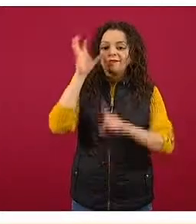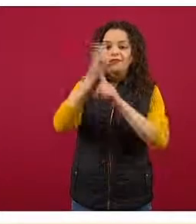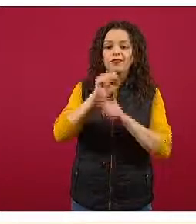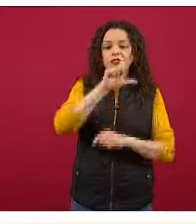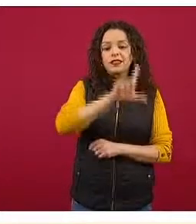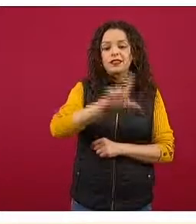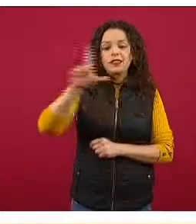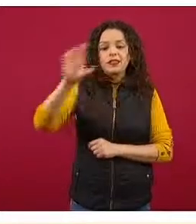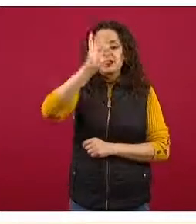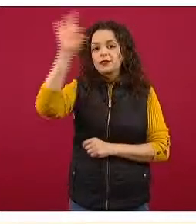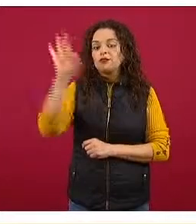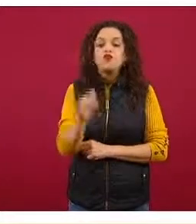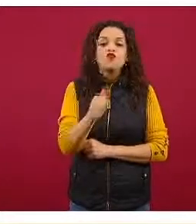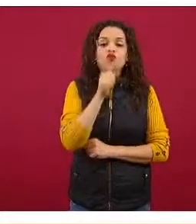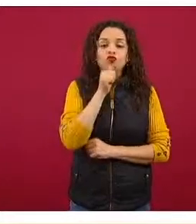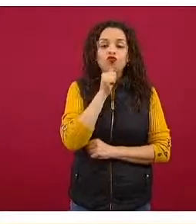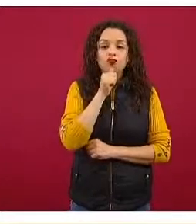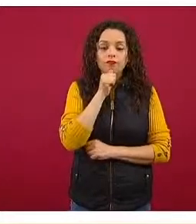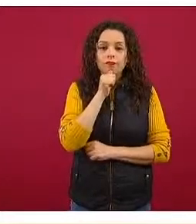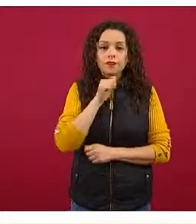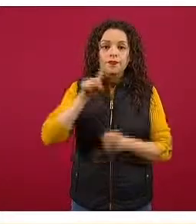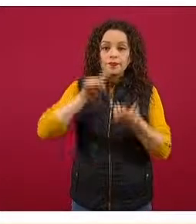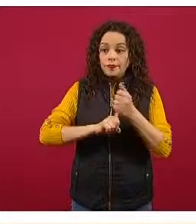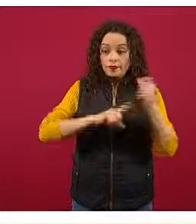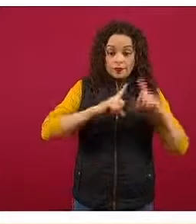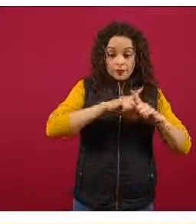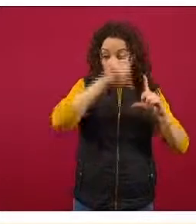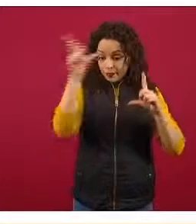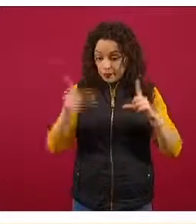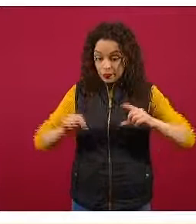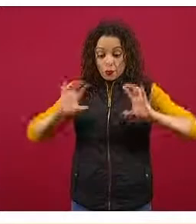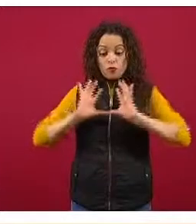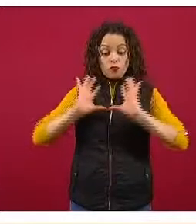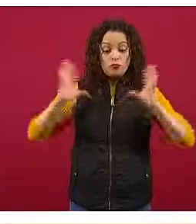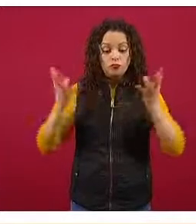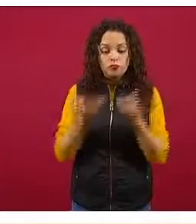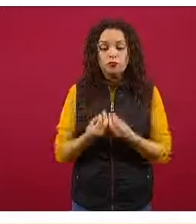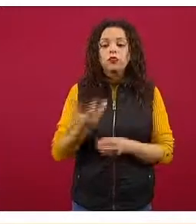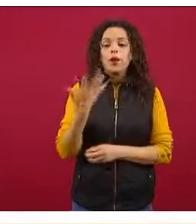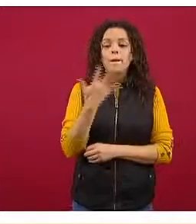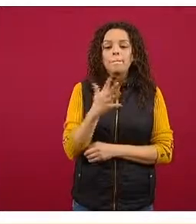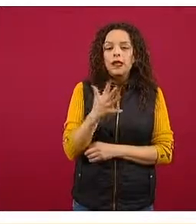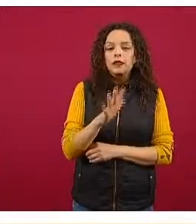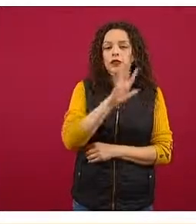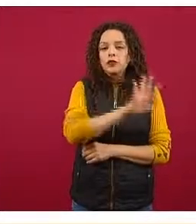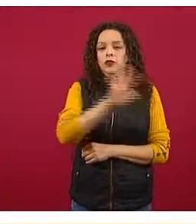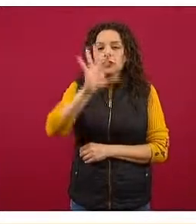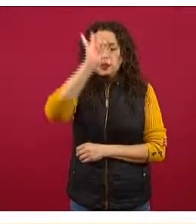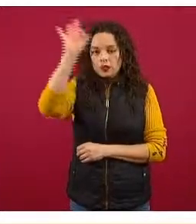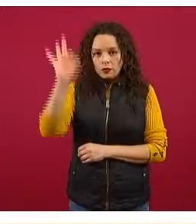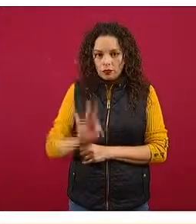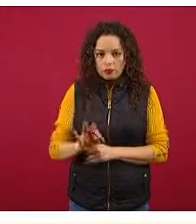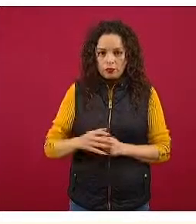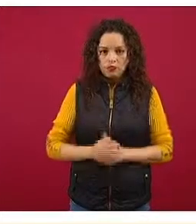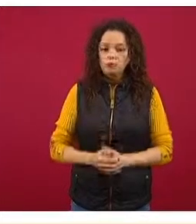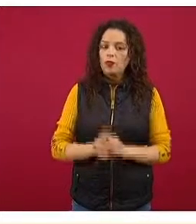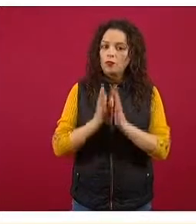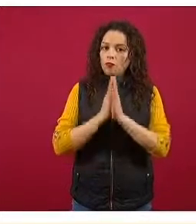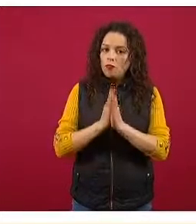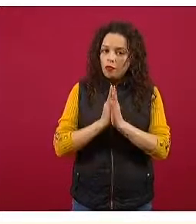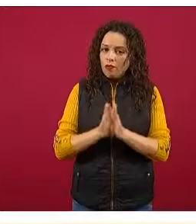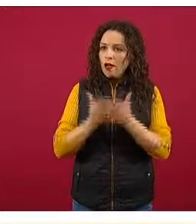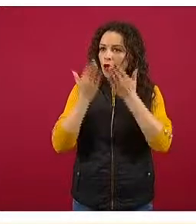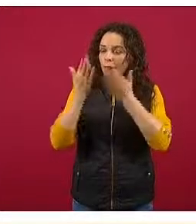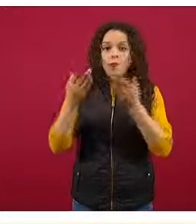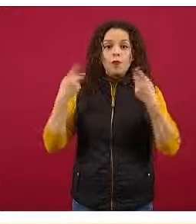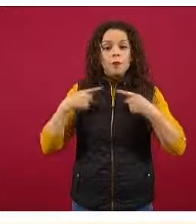77%, y a nivel nacional estamos alrededor del 55%. Invitamos a las autoridades de salud